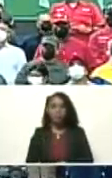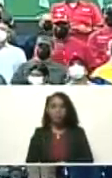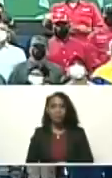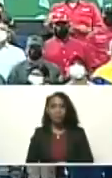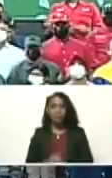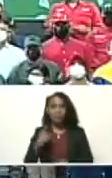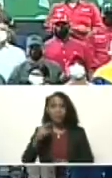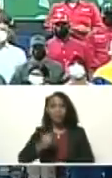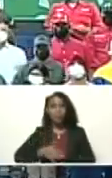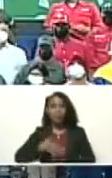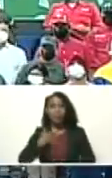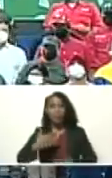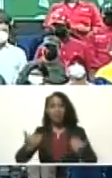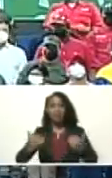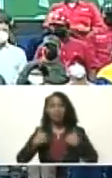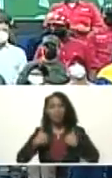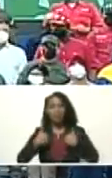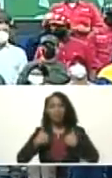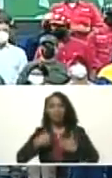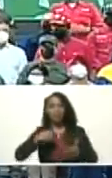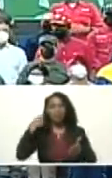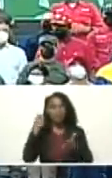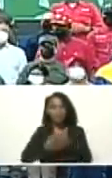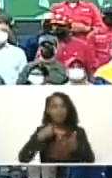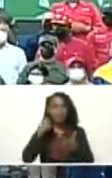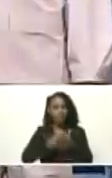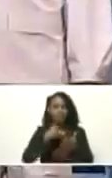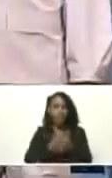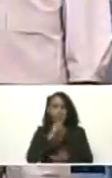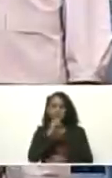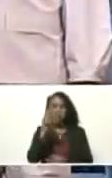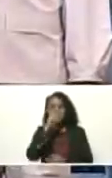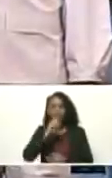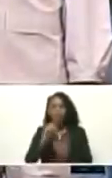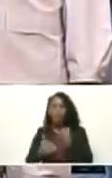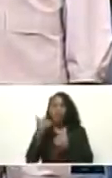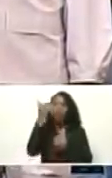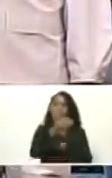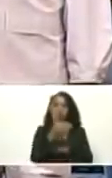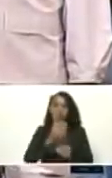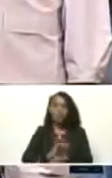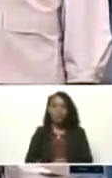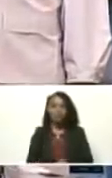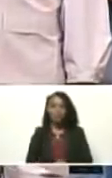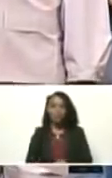pena el sacrificio y la lucha. 20 años después,